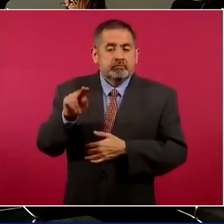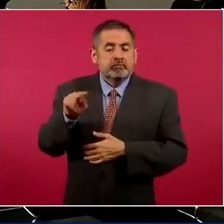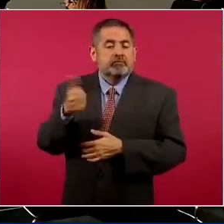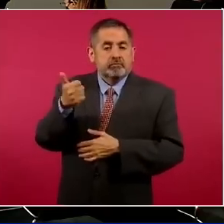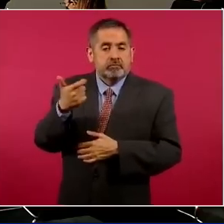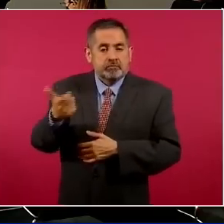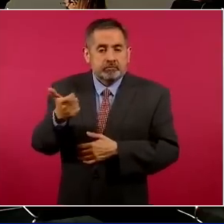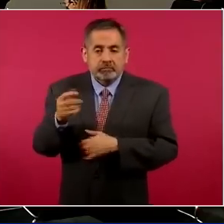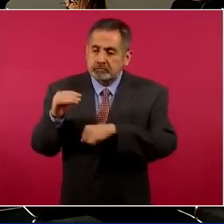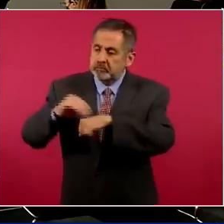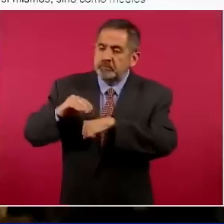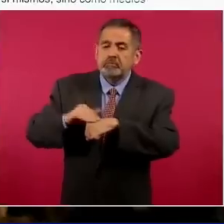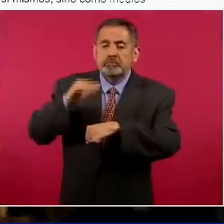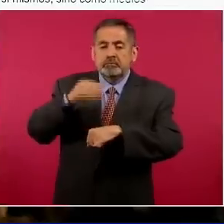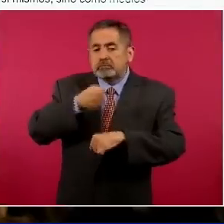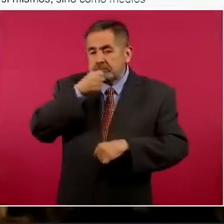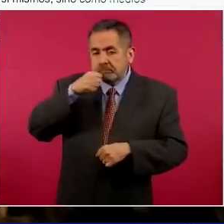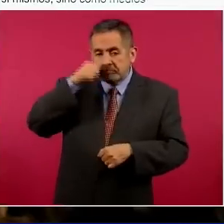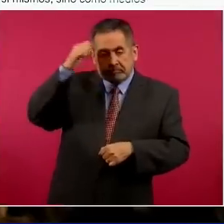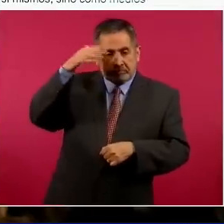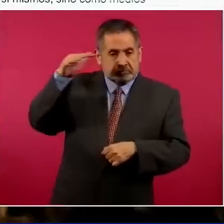13,586 pesos.